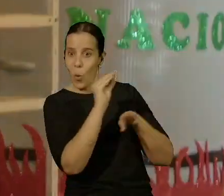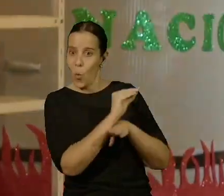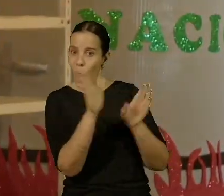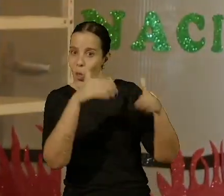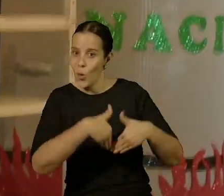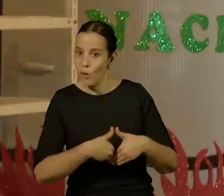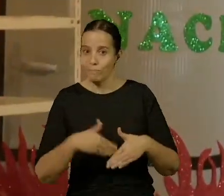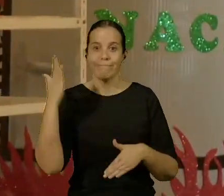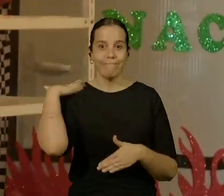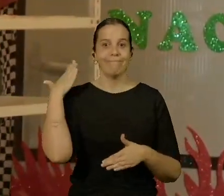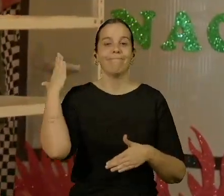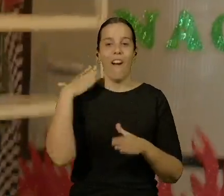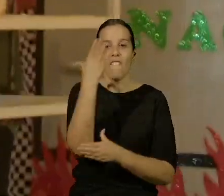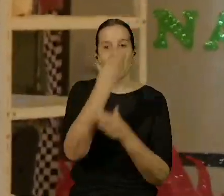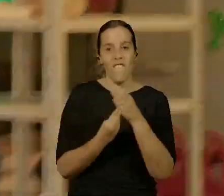Te la vuelve a